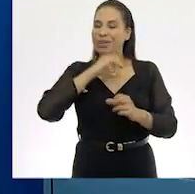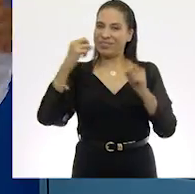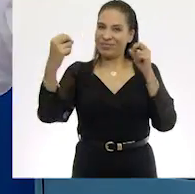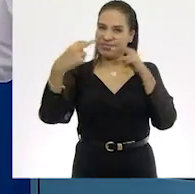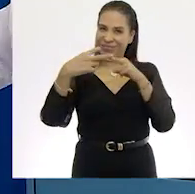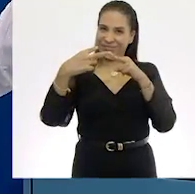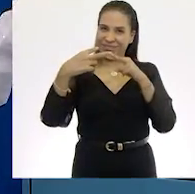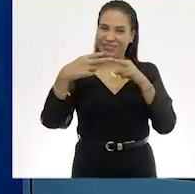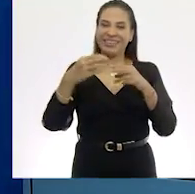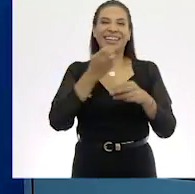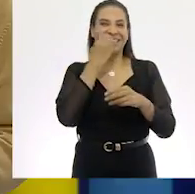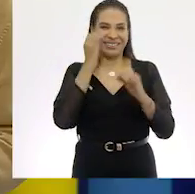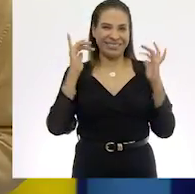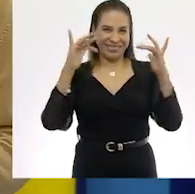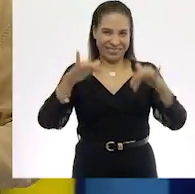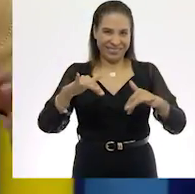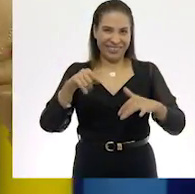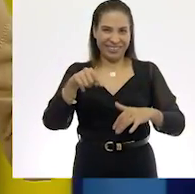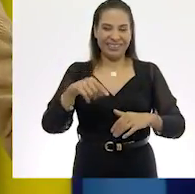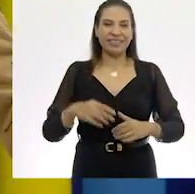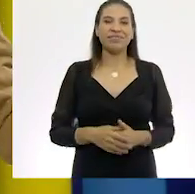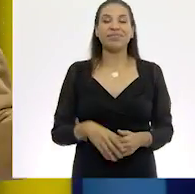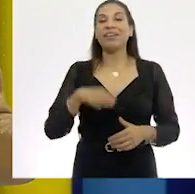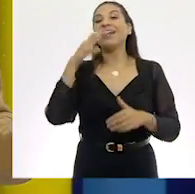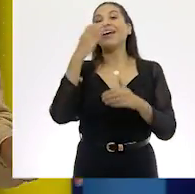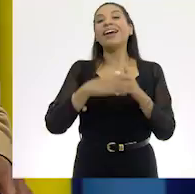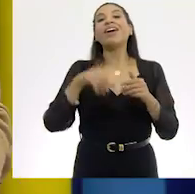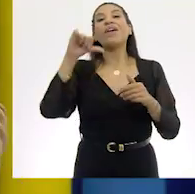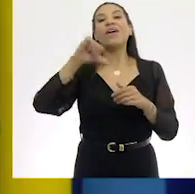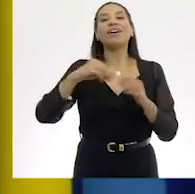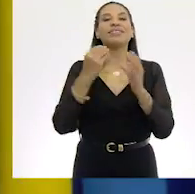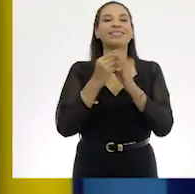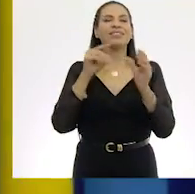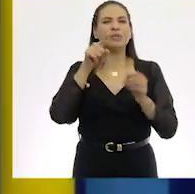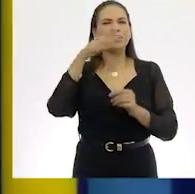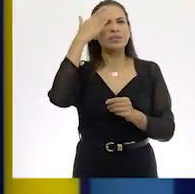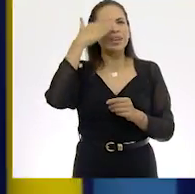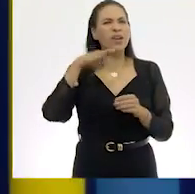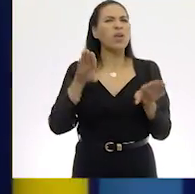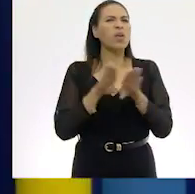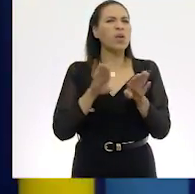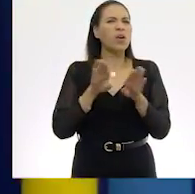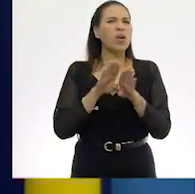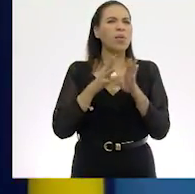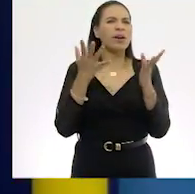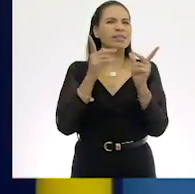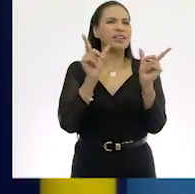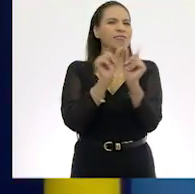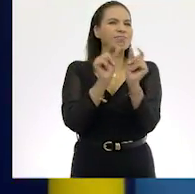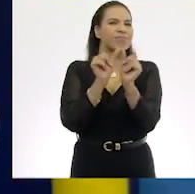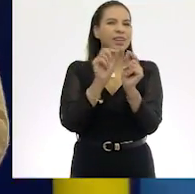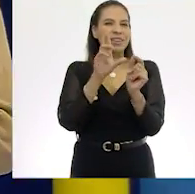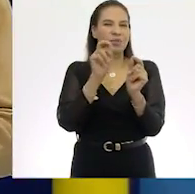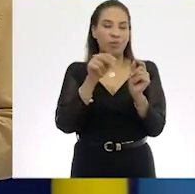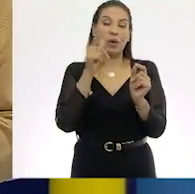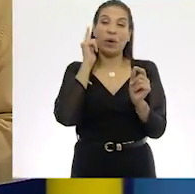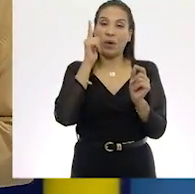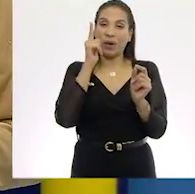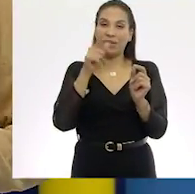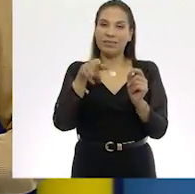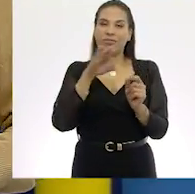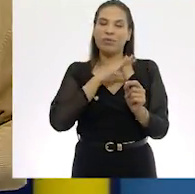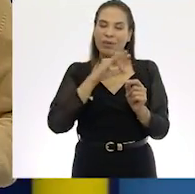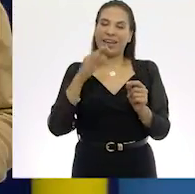vernos en nuestras escuelas. Hemos terminado con ¿y tú sabes cómo elaborar un resumen? Espero lo hayan